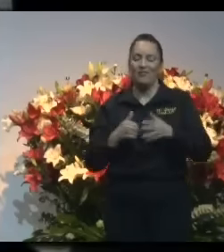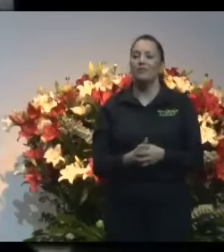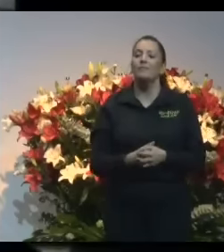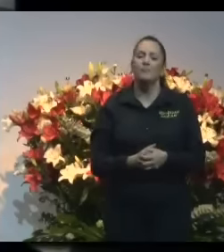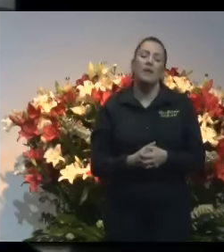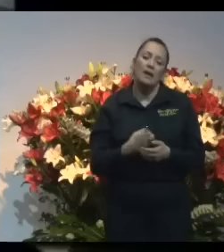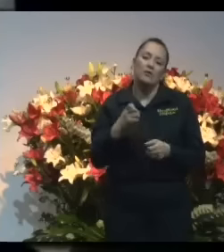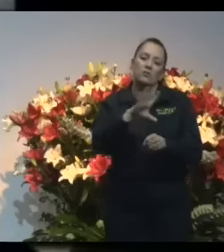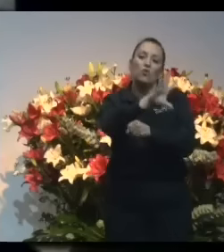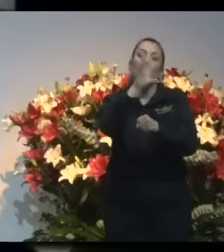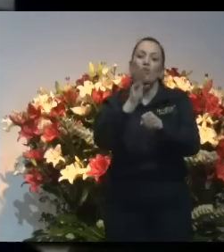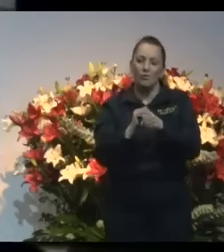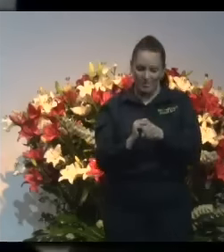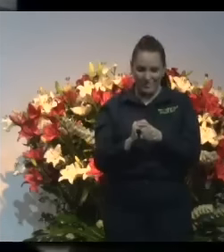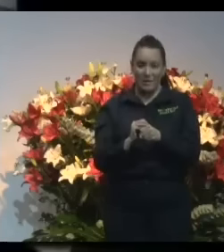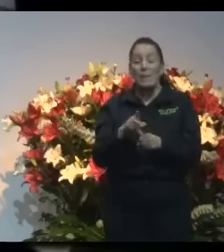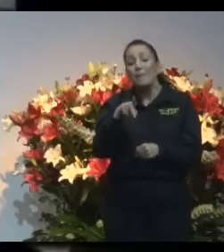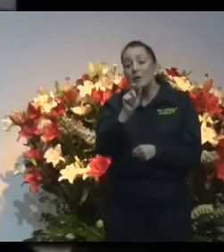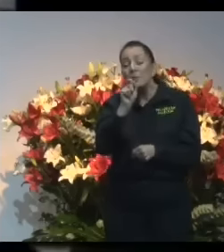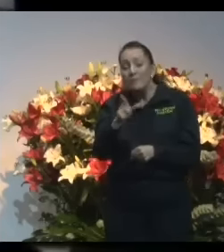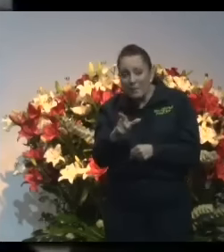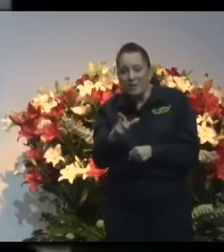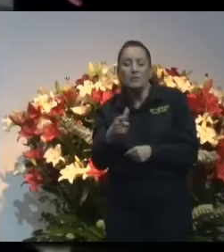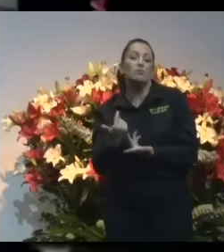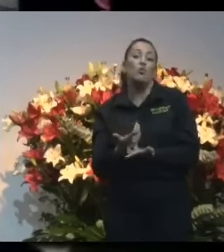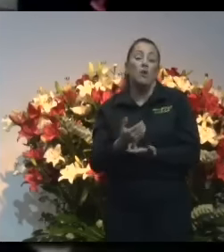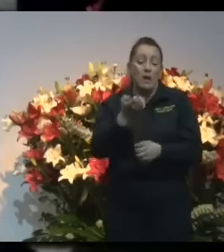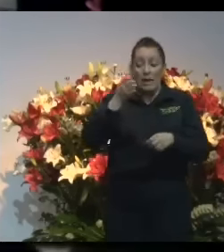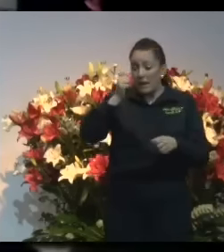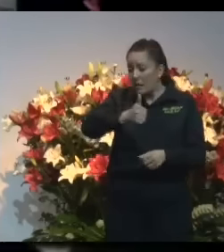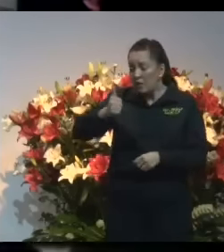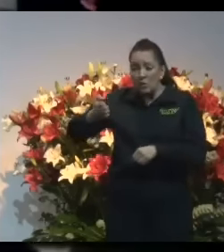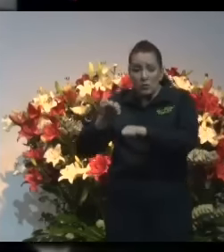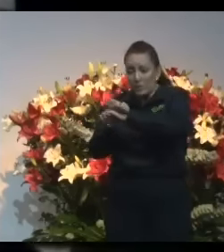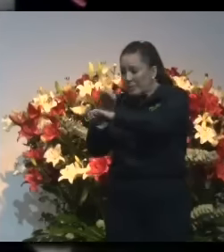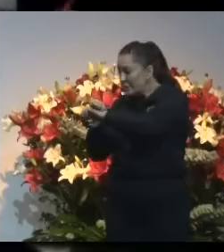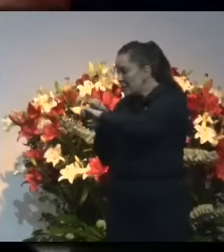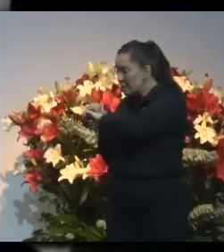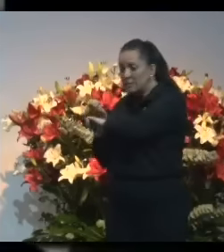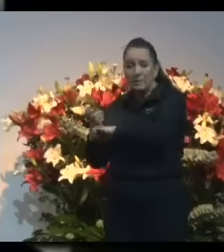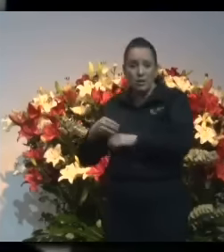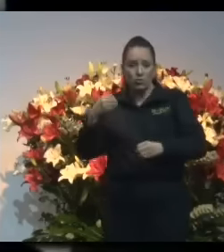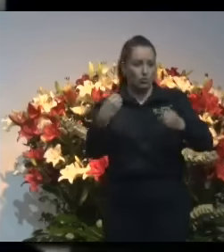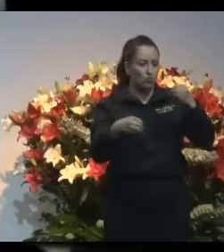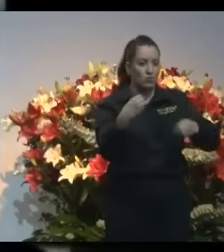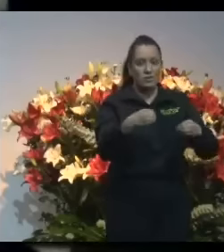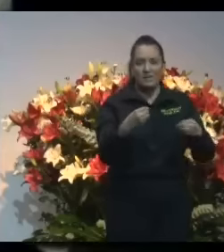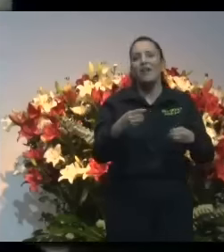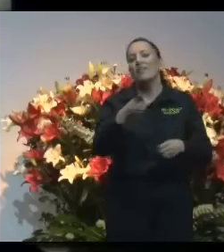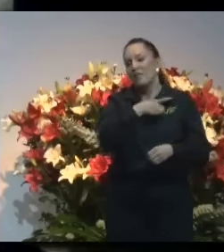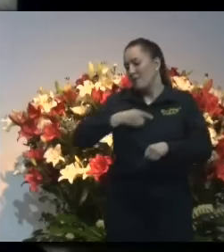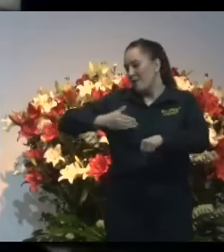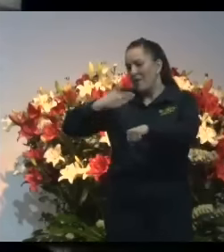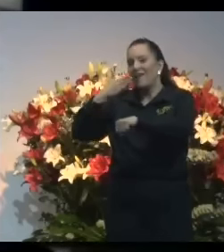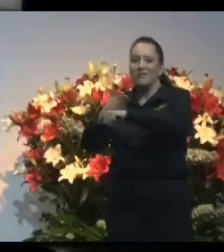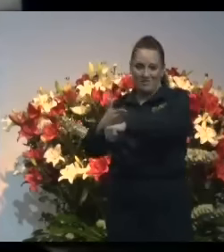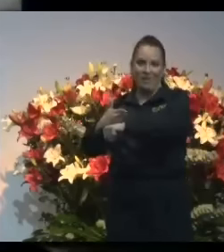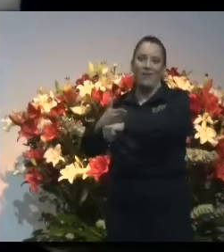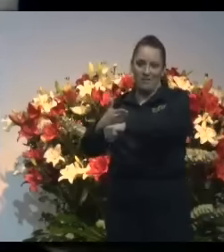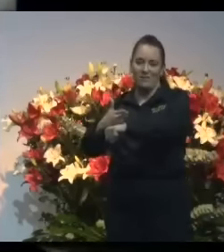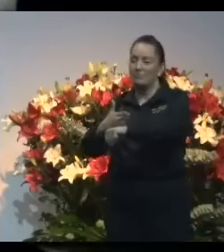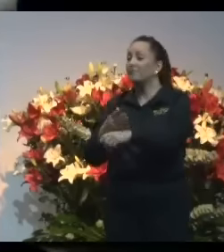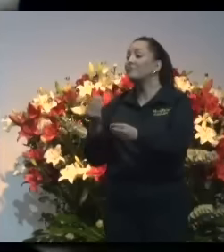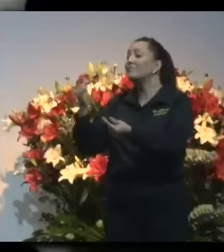y también pues obviamente Poder Judicial Estatal para que se castigue, porque ahí es donde se castigan los feminicidios. Gracias.